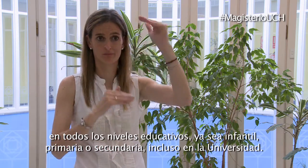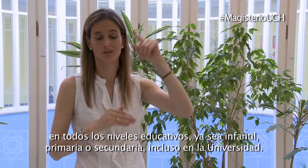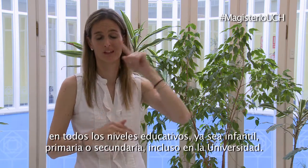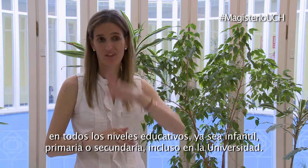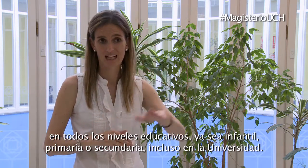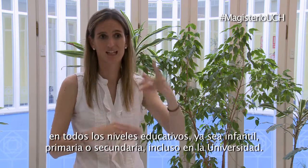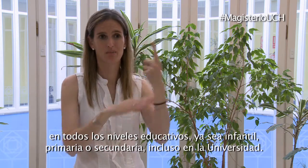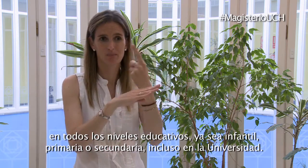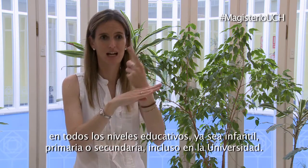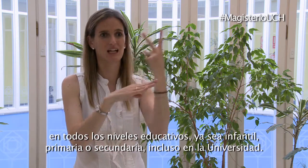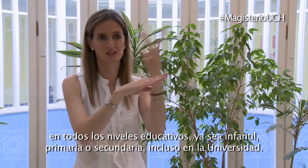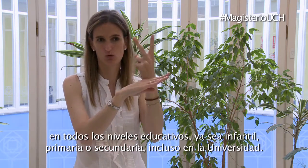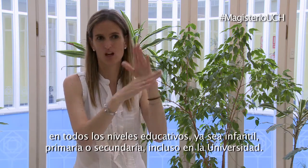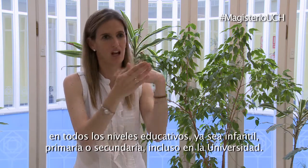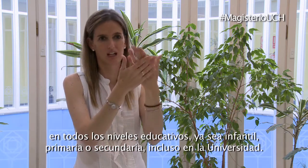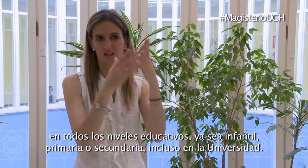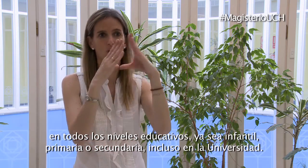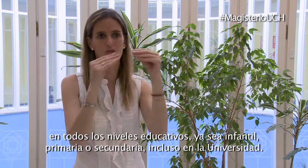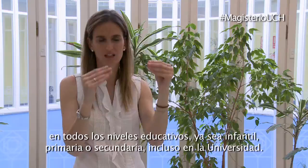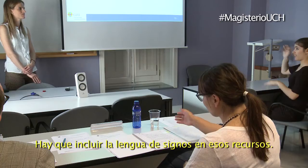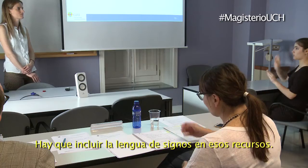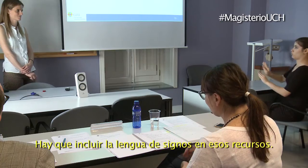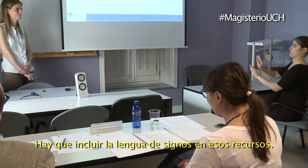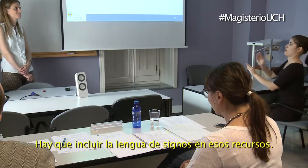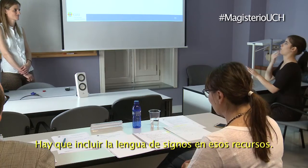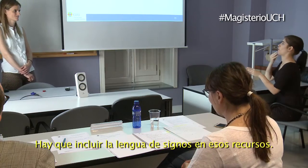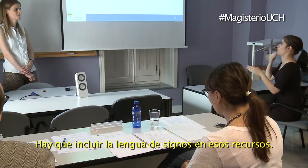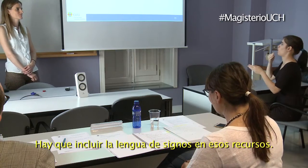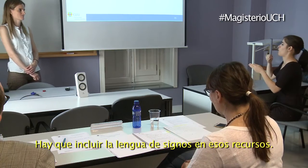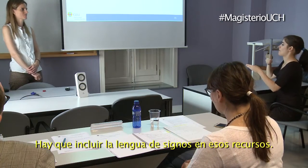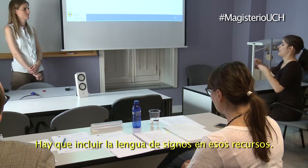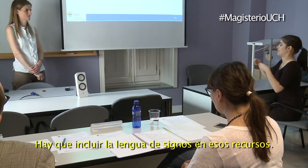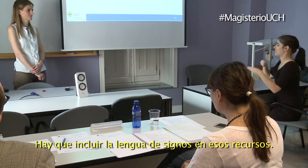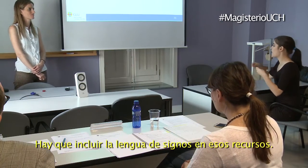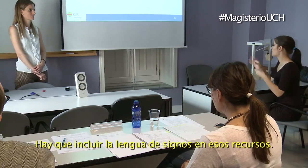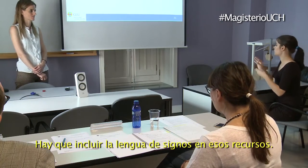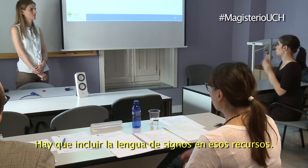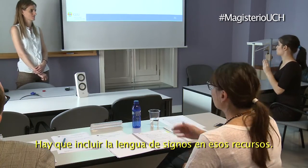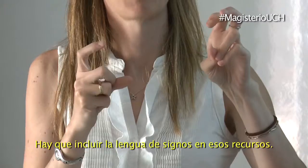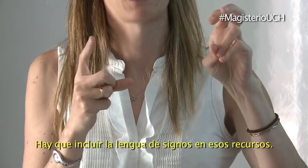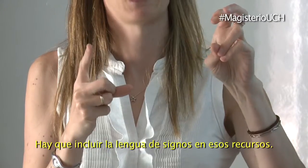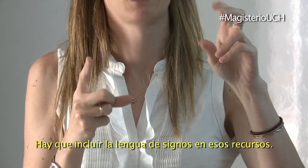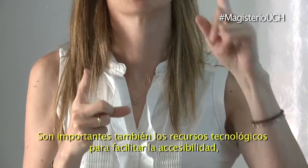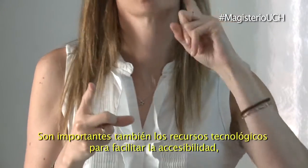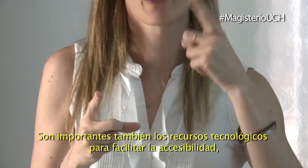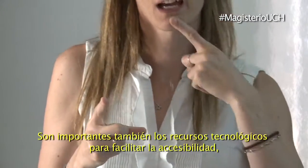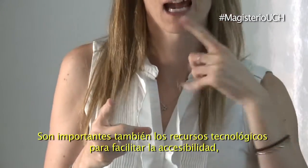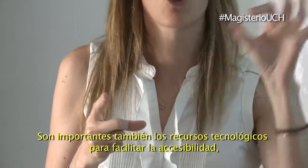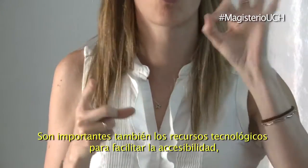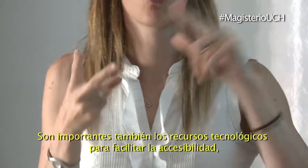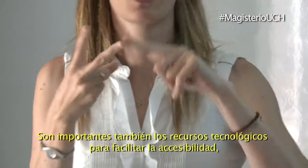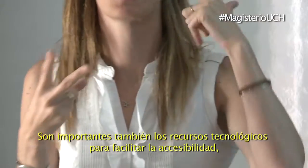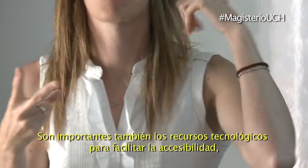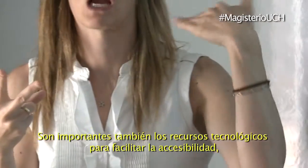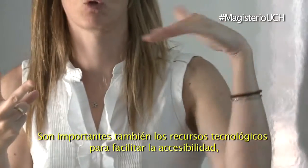ya sea infantil, primaria o secundaria, incluso en la universidad. Hay que incluir la lengua de signos en esos recursos y es importante también